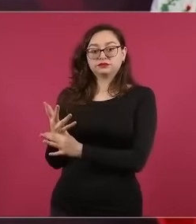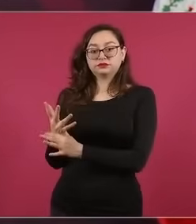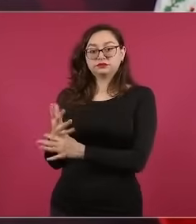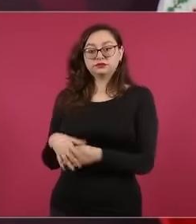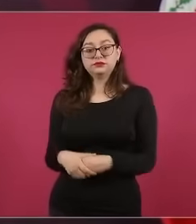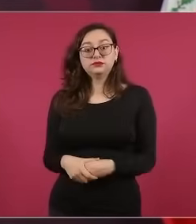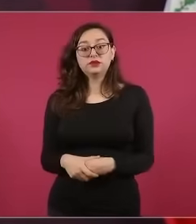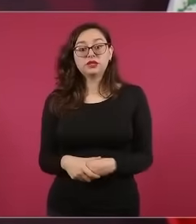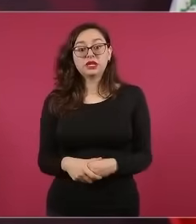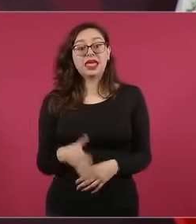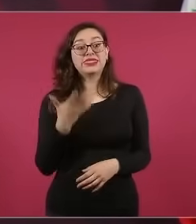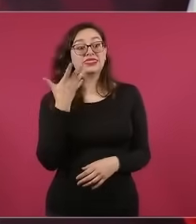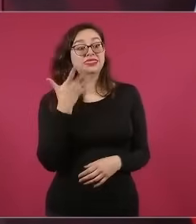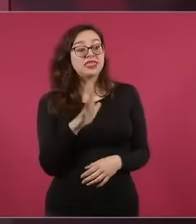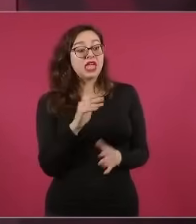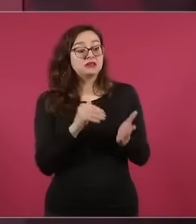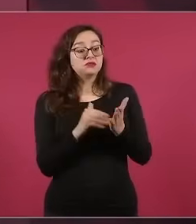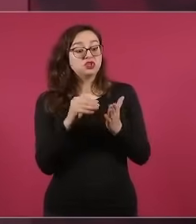10 millones de votos.